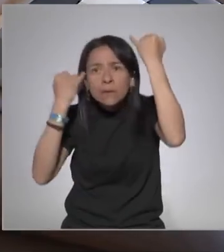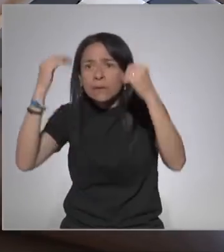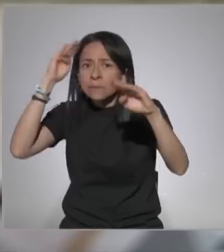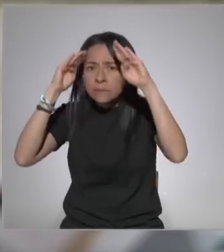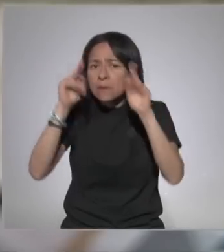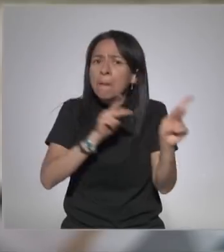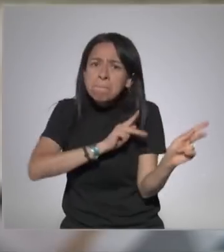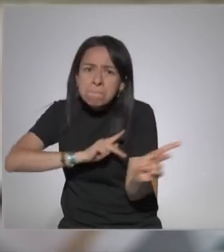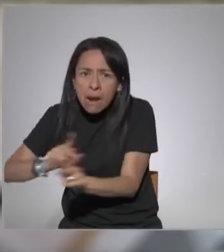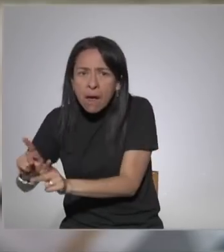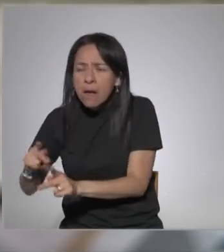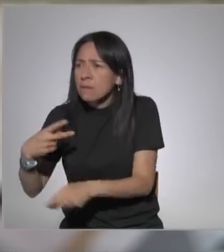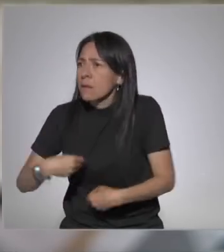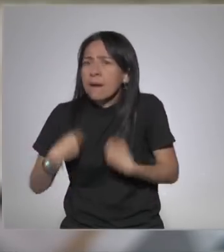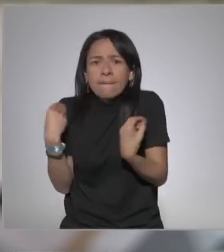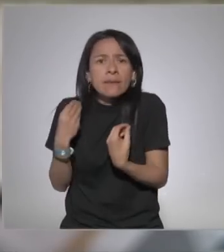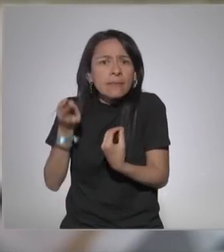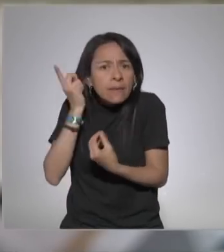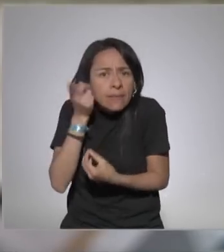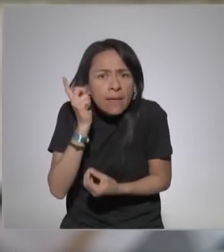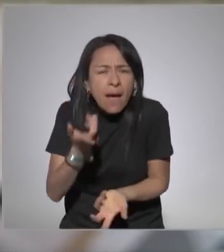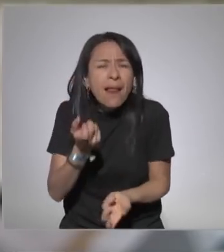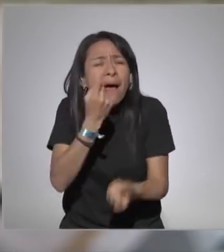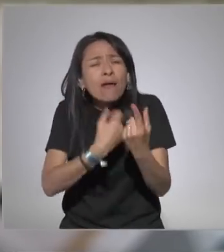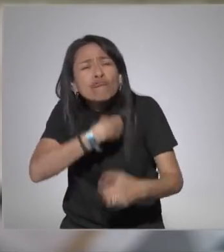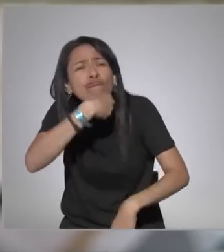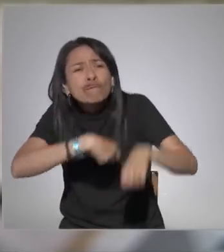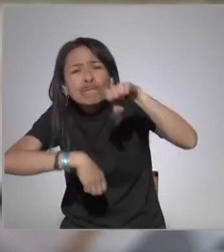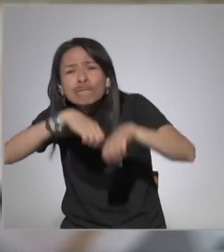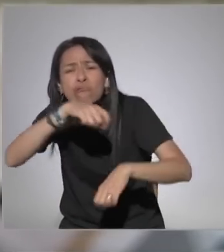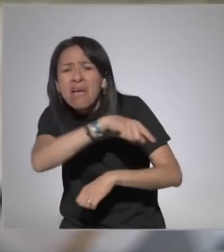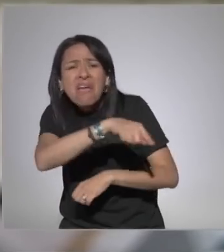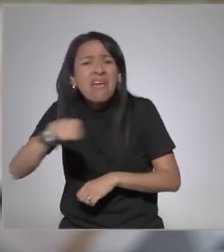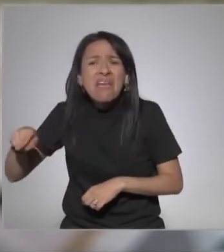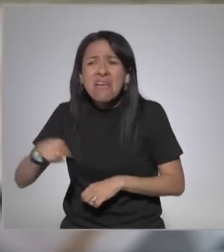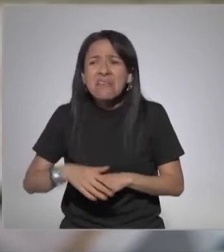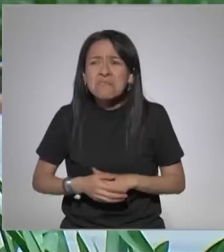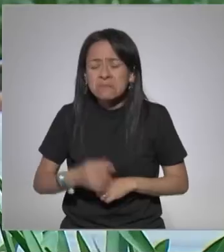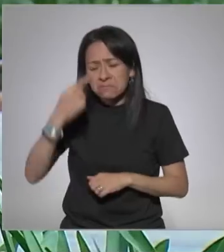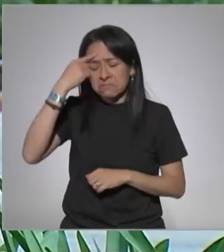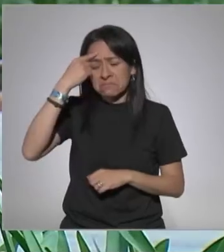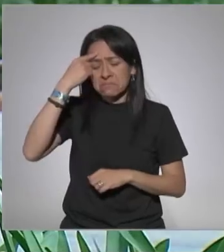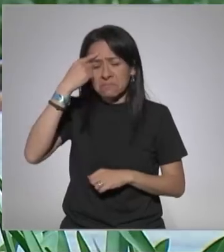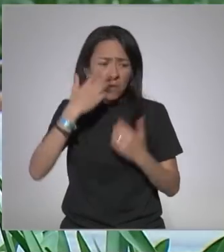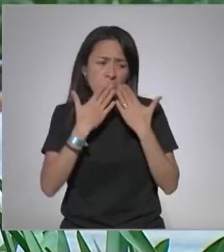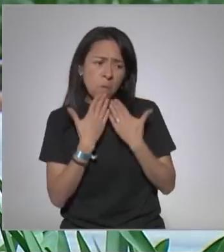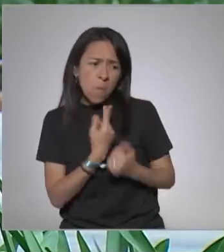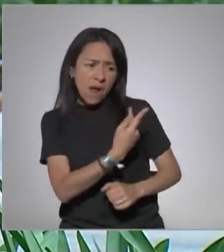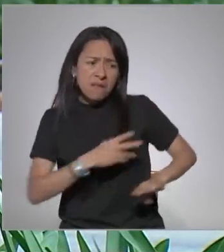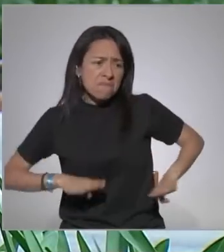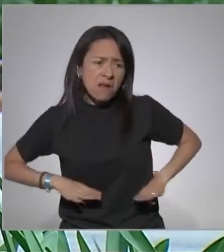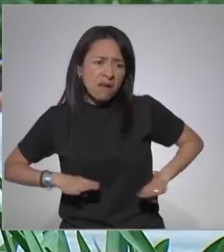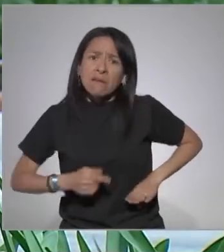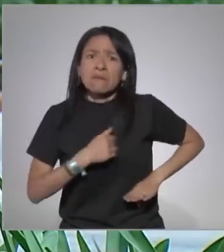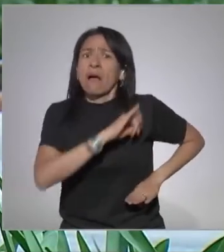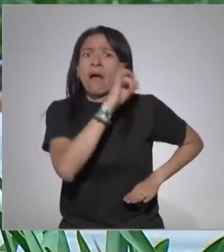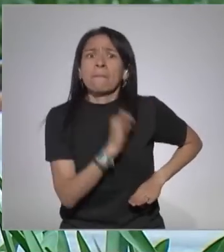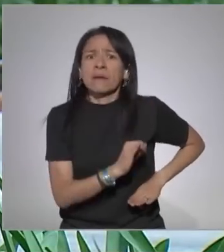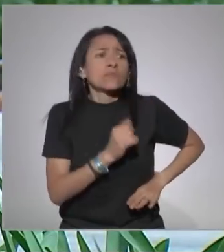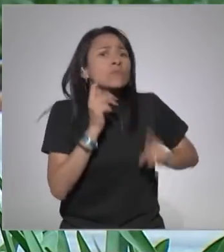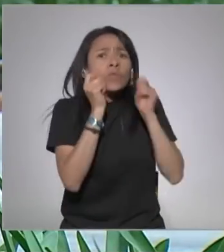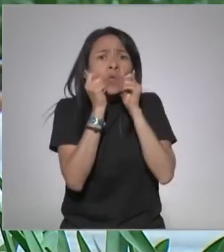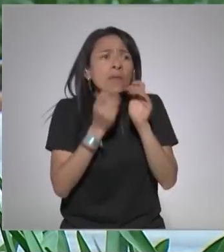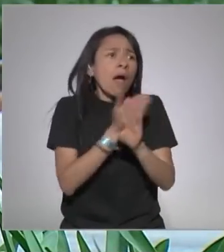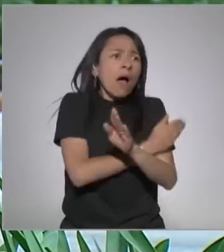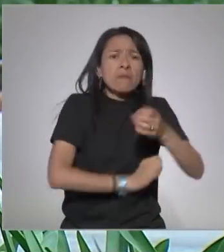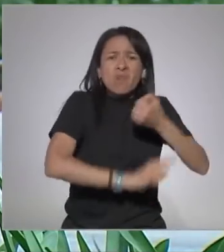cotidianidad. Te digo, hay viejitos que ya no se piensan sin su pareja, aunque hayan tenido muchos problemas, siempre